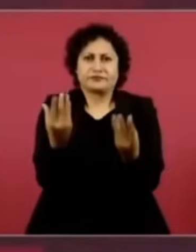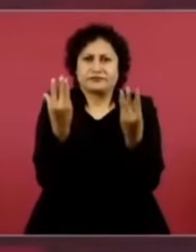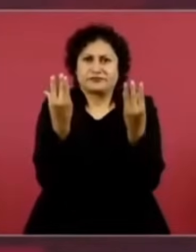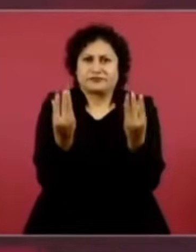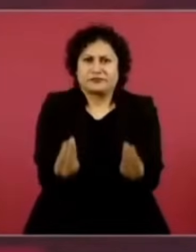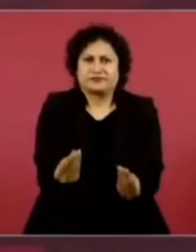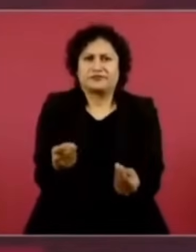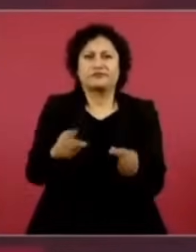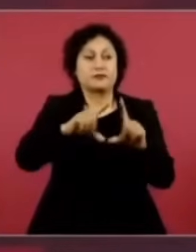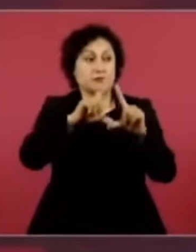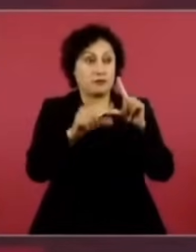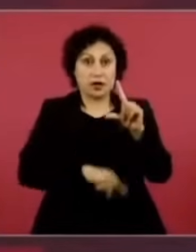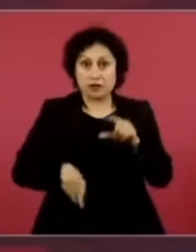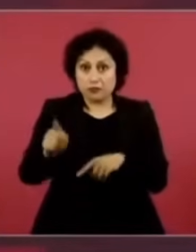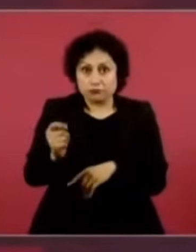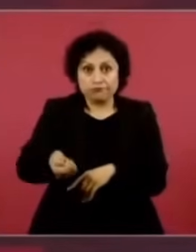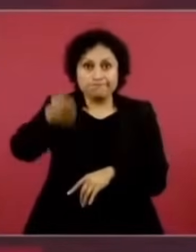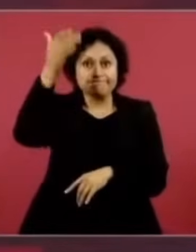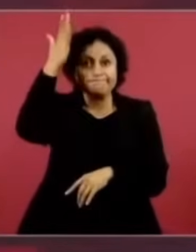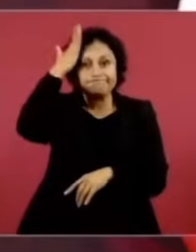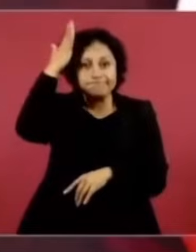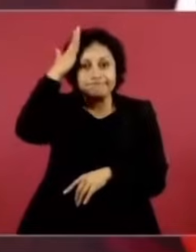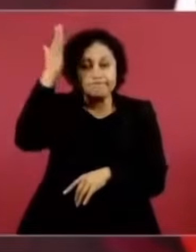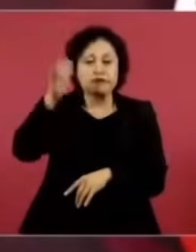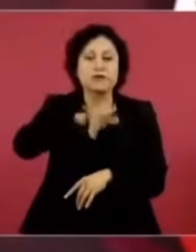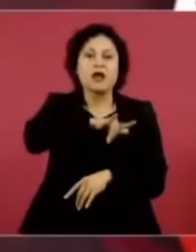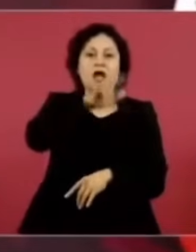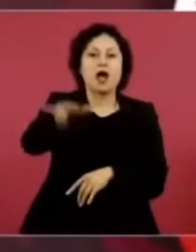De más aviones de carga